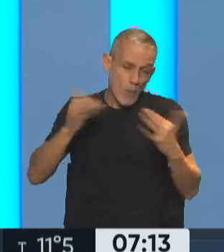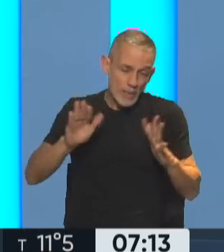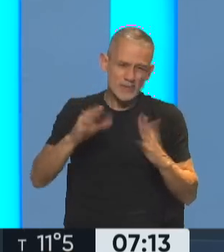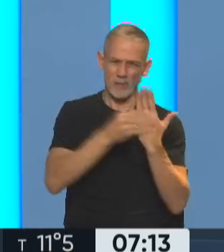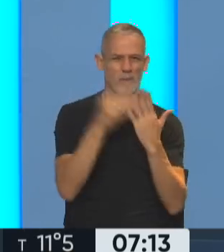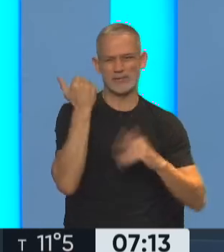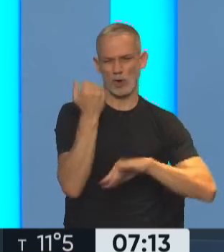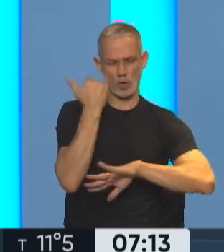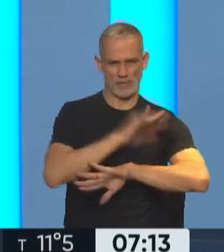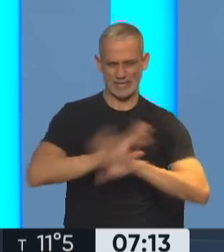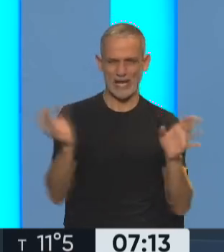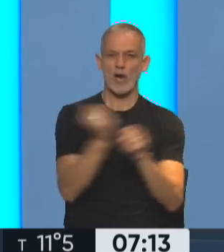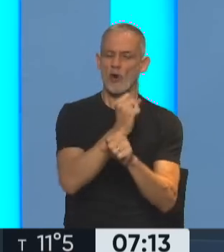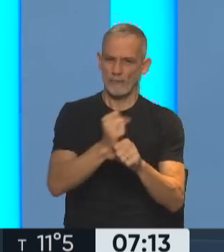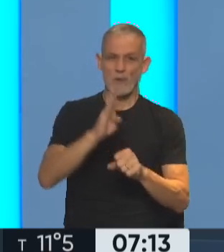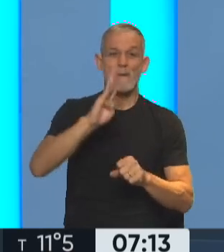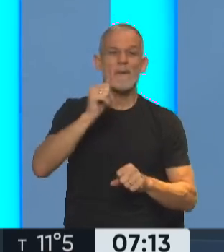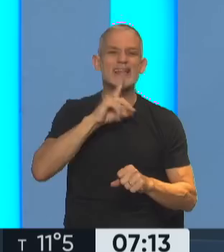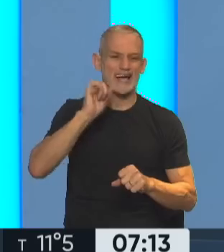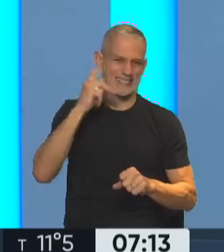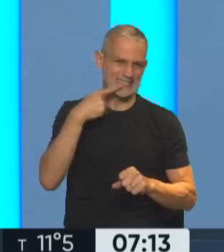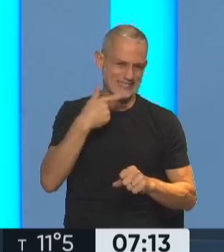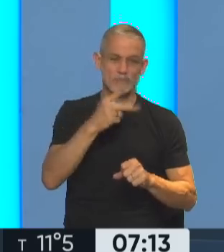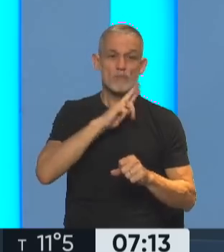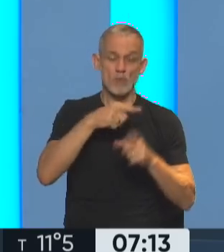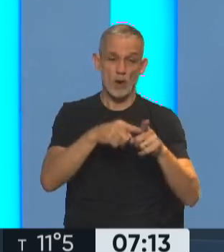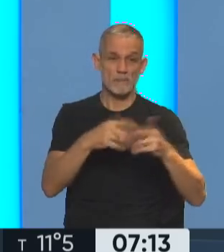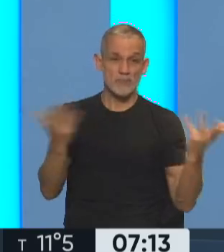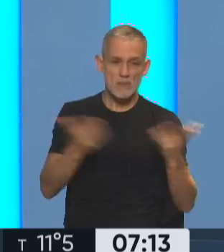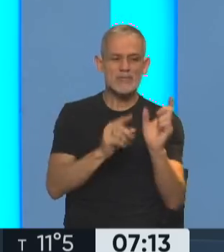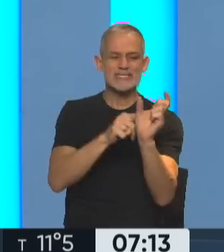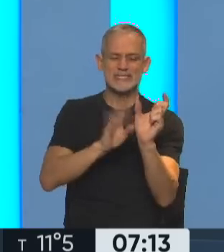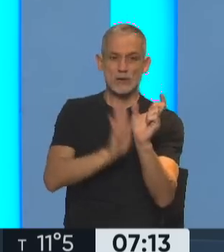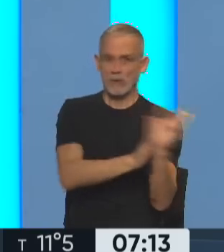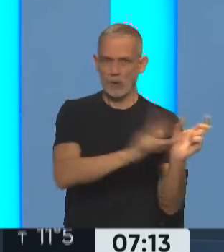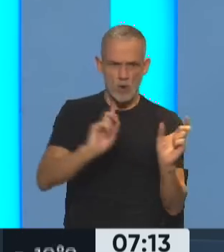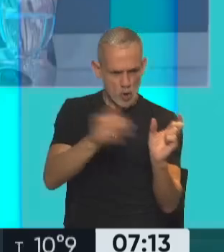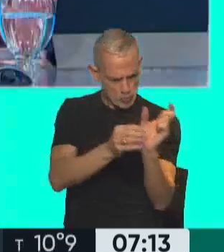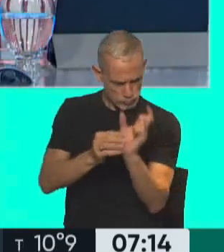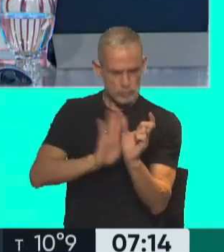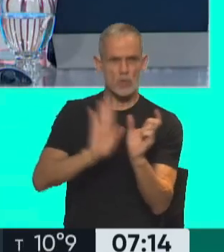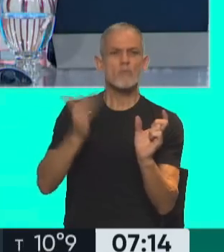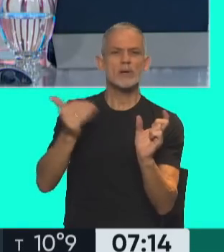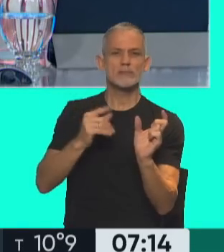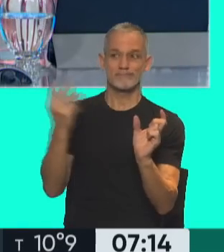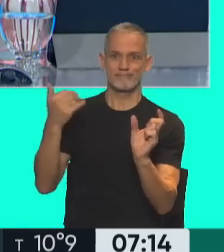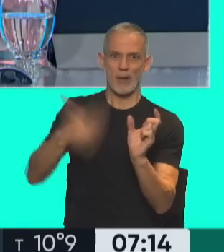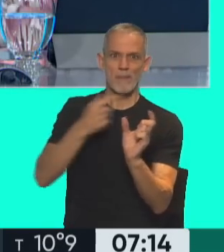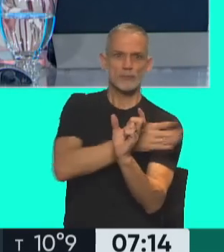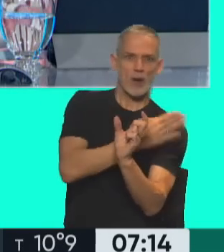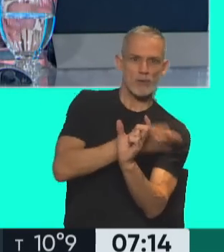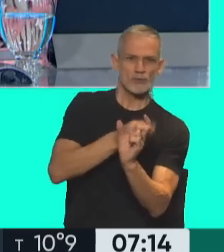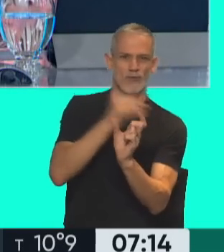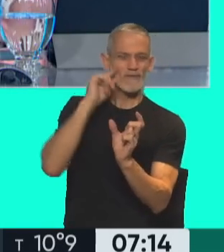bueno, ya está ratificado. Lo cierto es que Silvina Batakis nunca nadie la descartaba. ¿Por qué? Porque tiene el apoyo de ambos lados, tal como